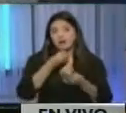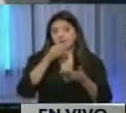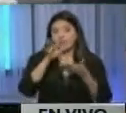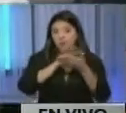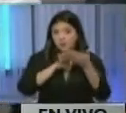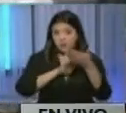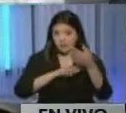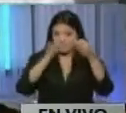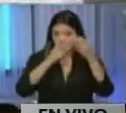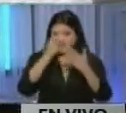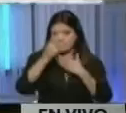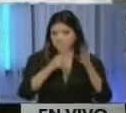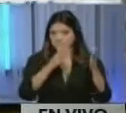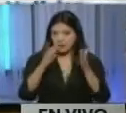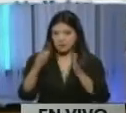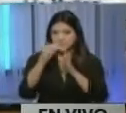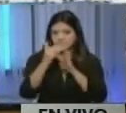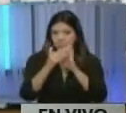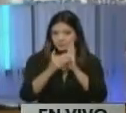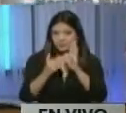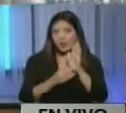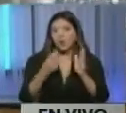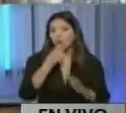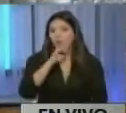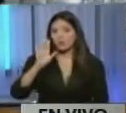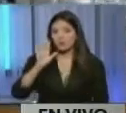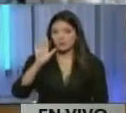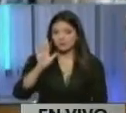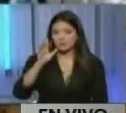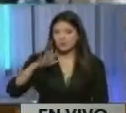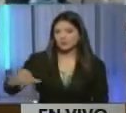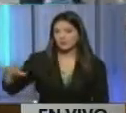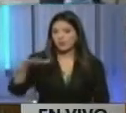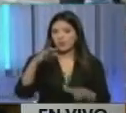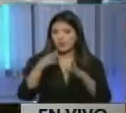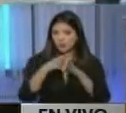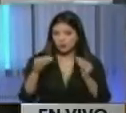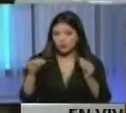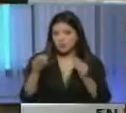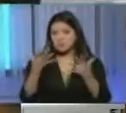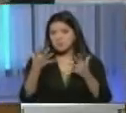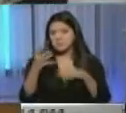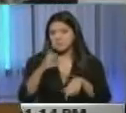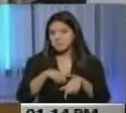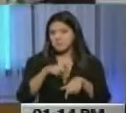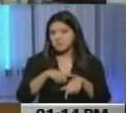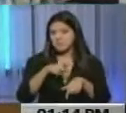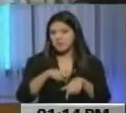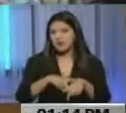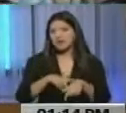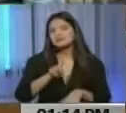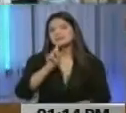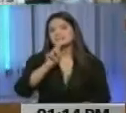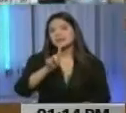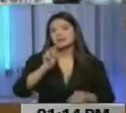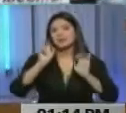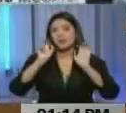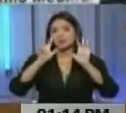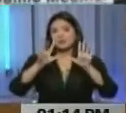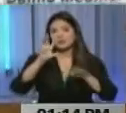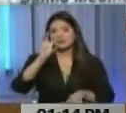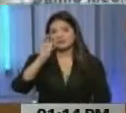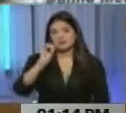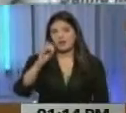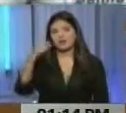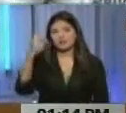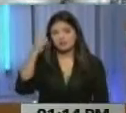de ruta que contenga los compromisos mutuos para que a más tardar, a los 180 días después de la